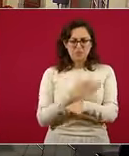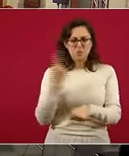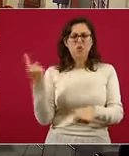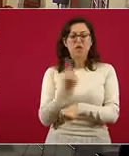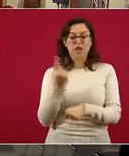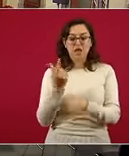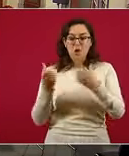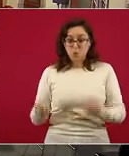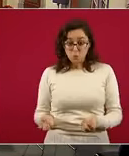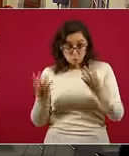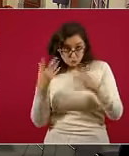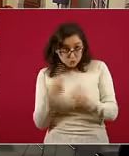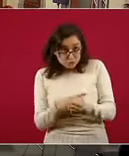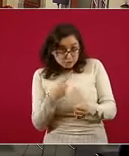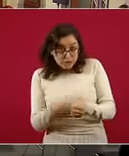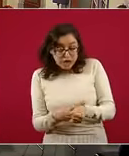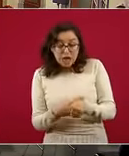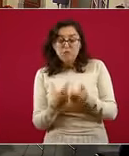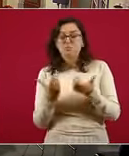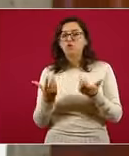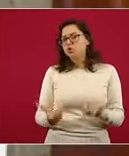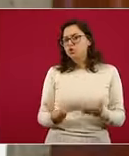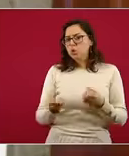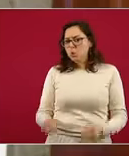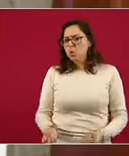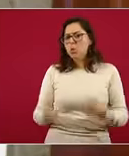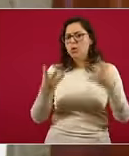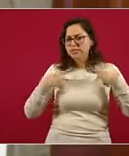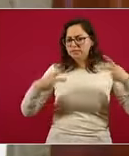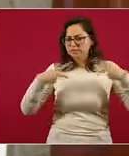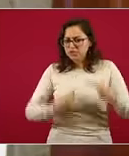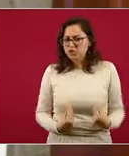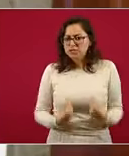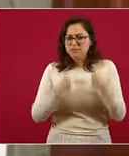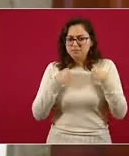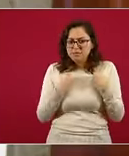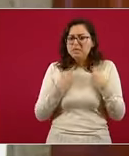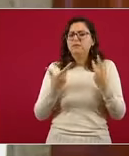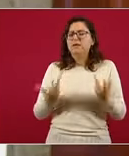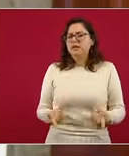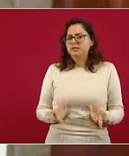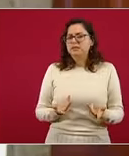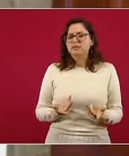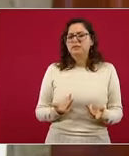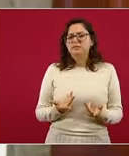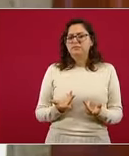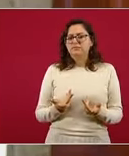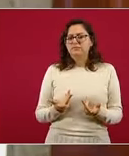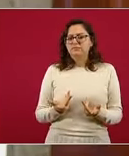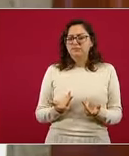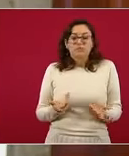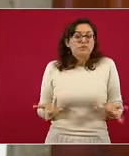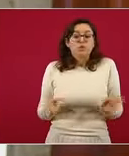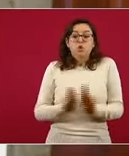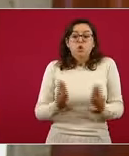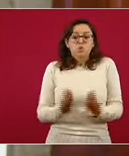de positivos de COVID, si es por la densidad de la población de la ciudad o el estado, ¿en base a